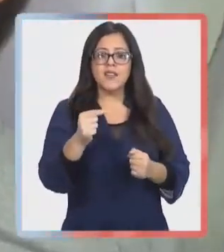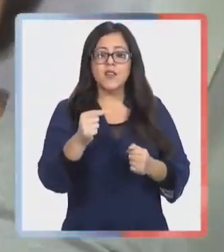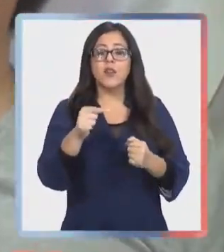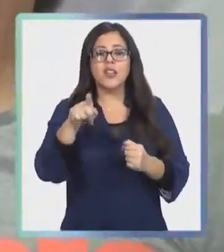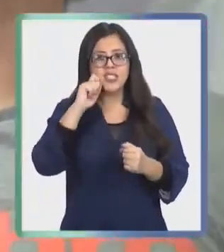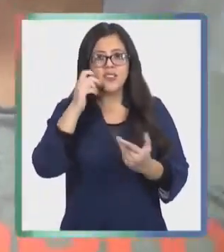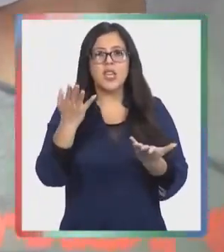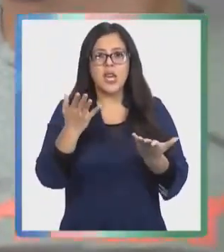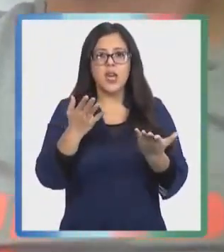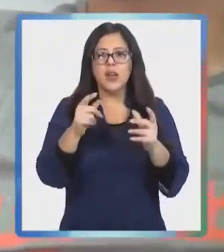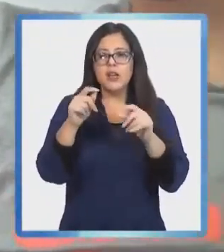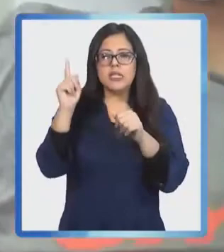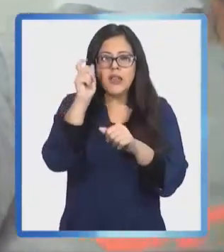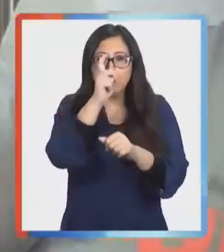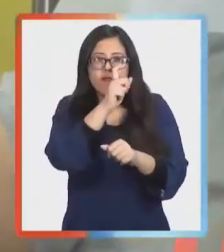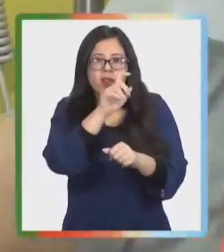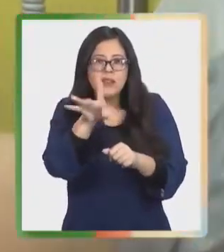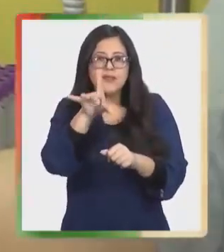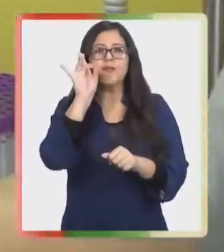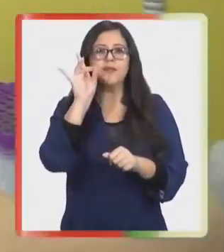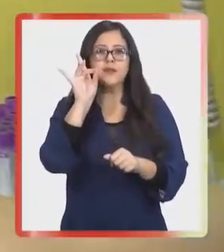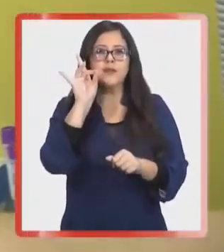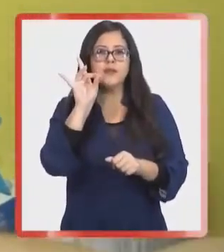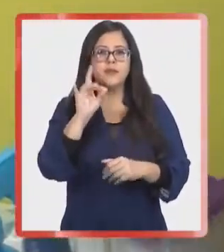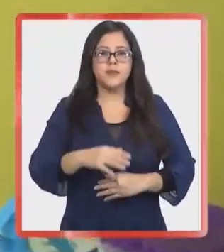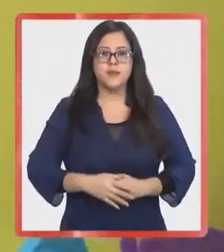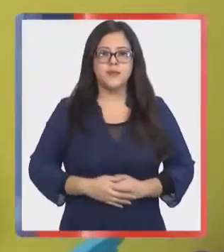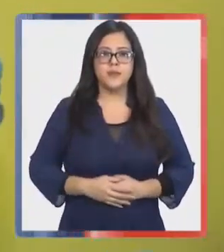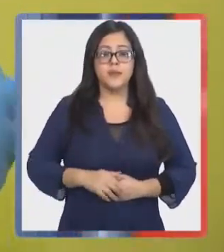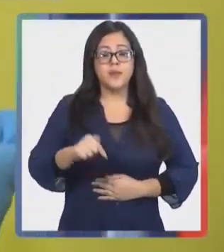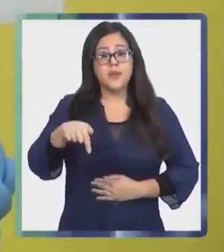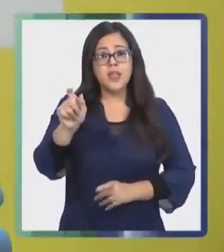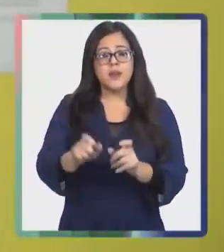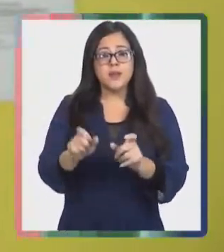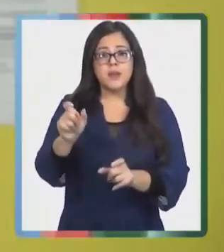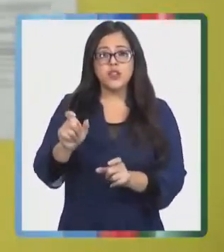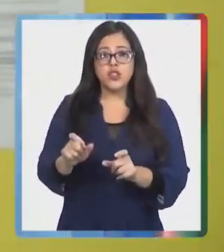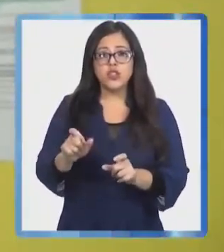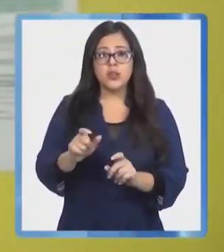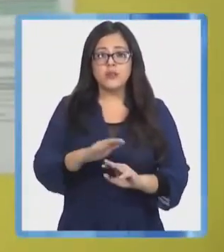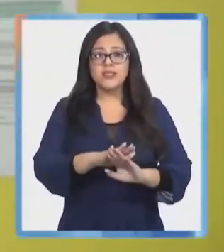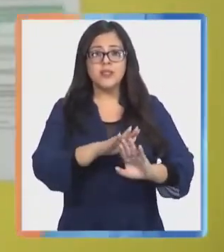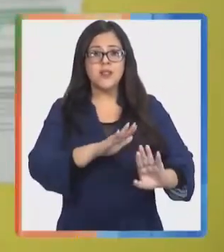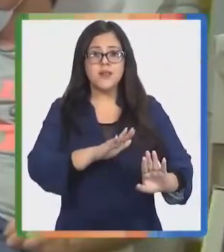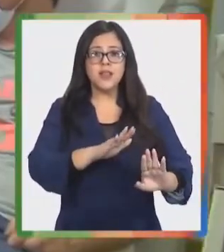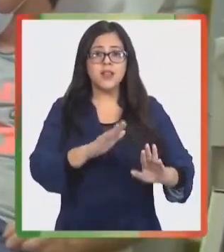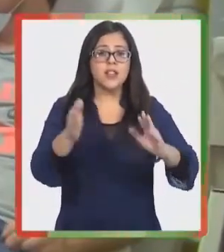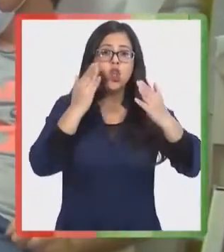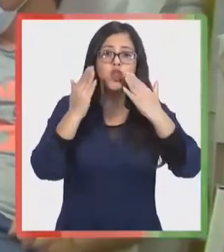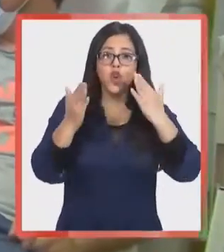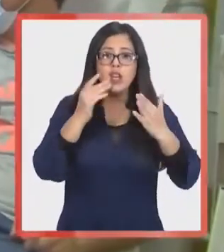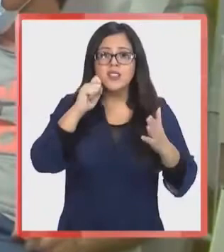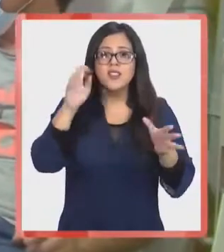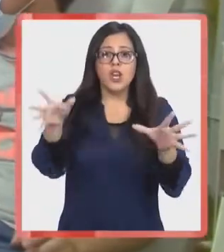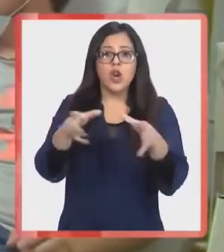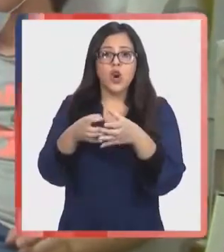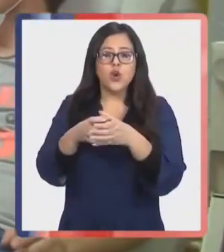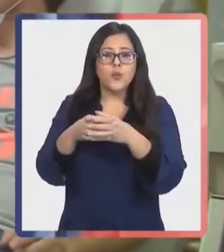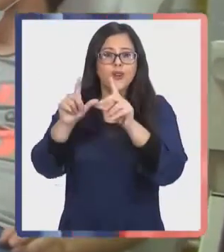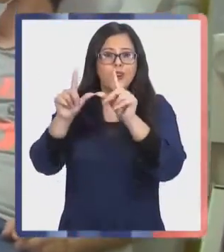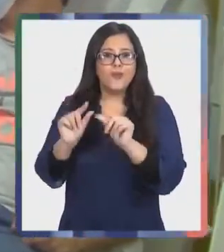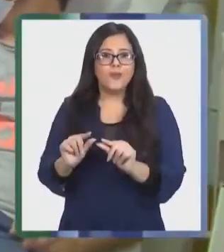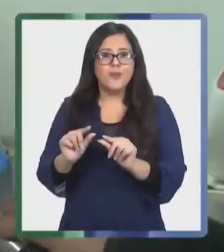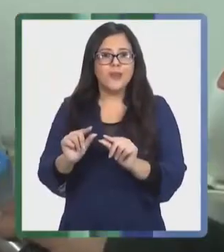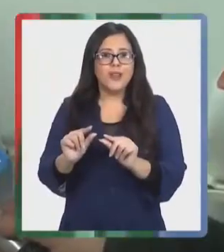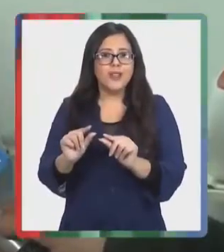negativos, tipos de sangre que es más escasa y sobre la cual pesan algunos mitos. Las personas evitan donar porque son de